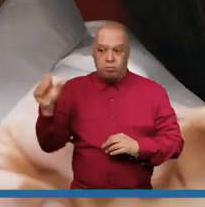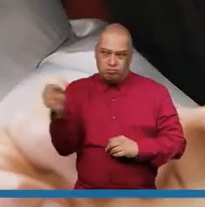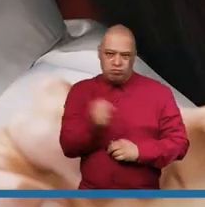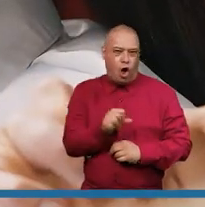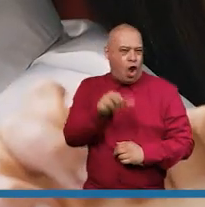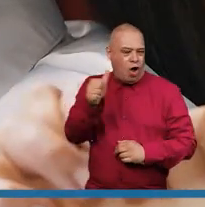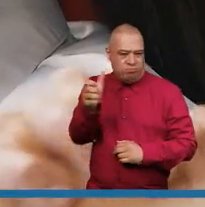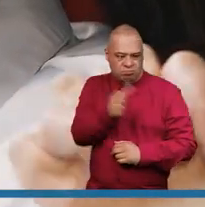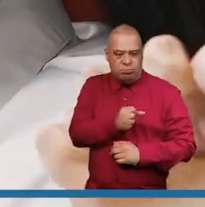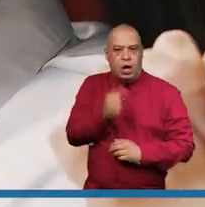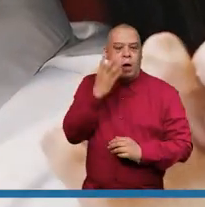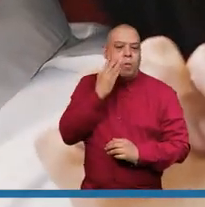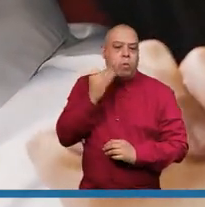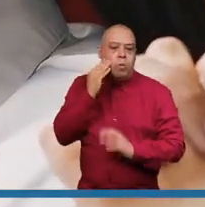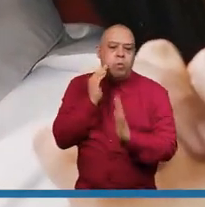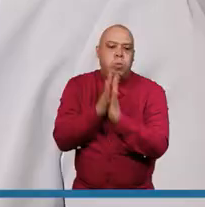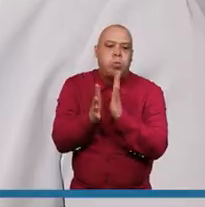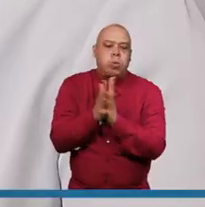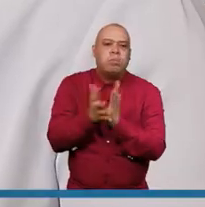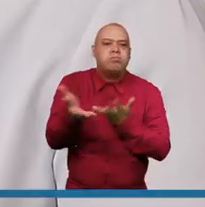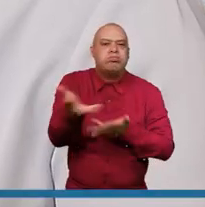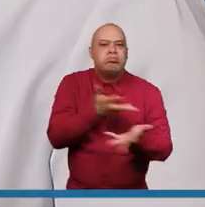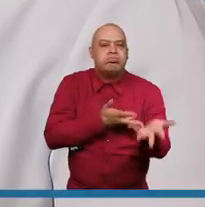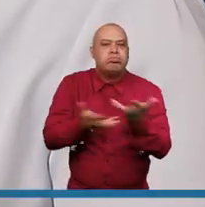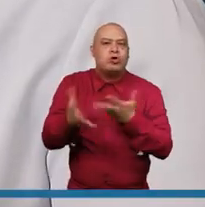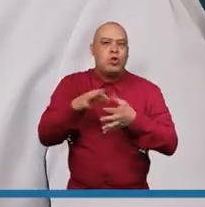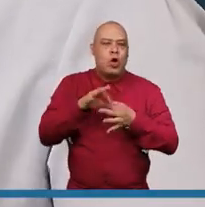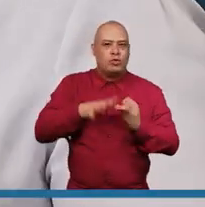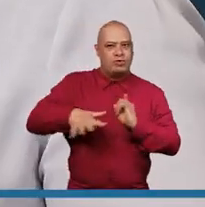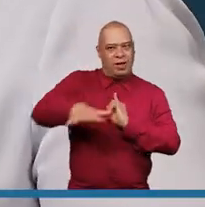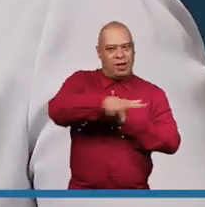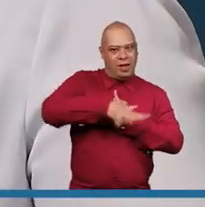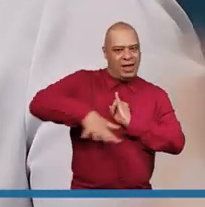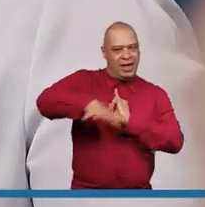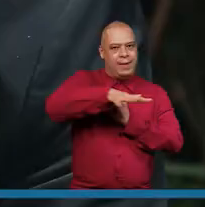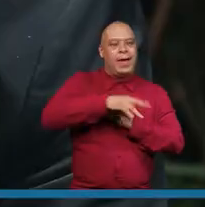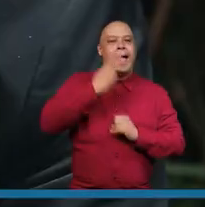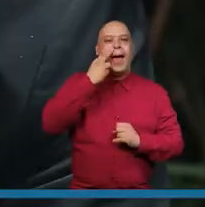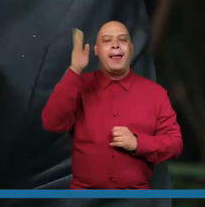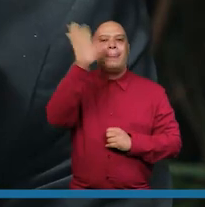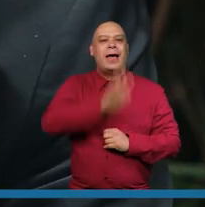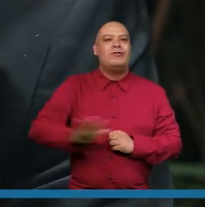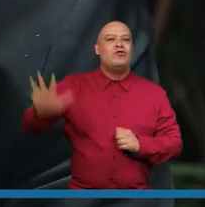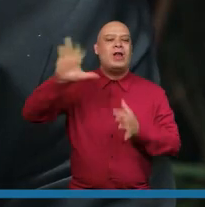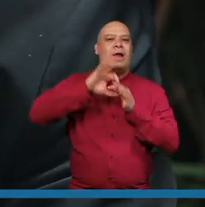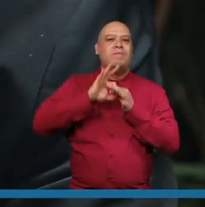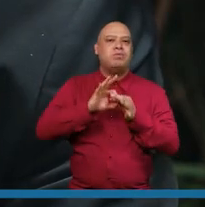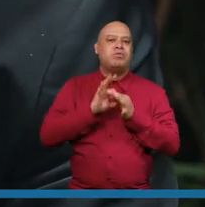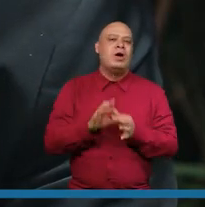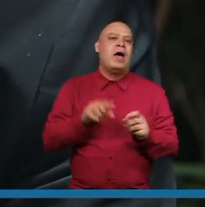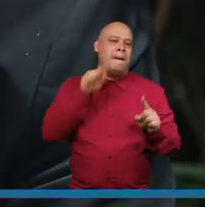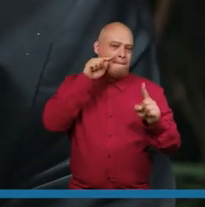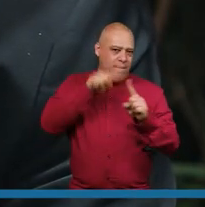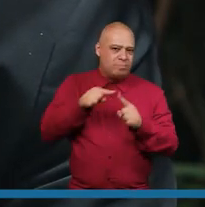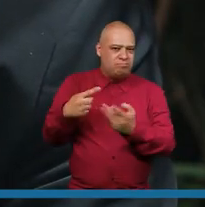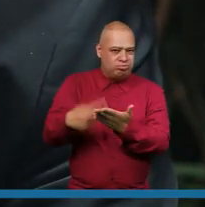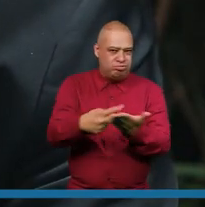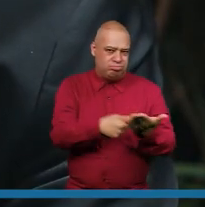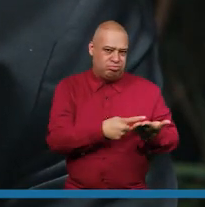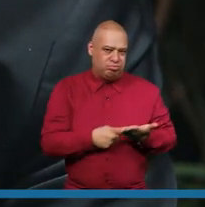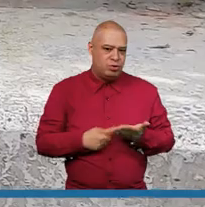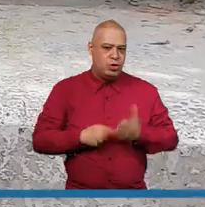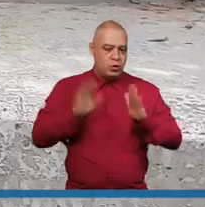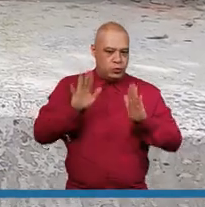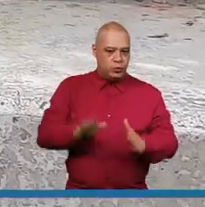experiencia bien interesante porque estamos hablando de un área metropolitana binacional y claro, un ejercicio, una mesa alrededor